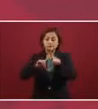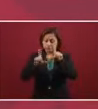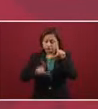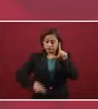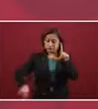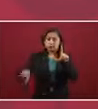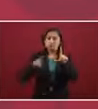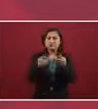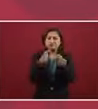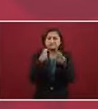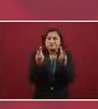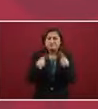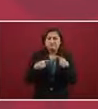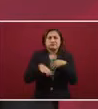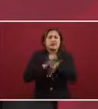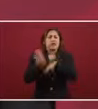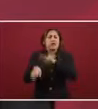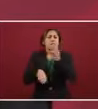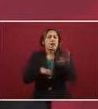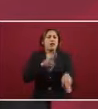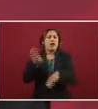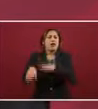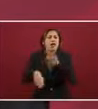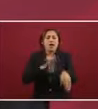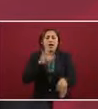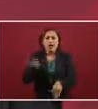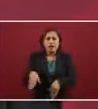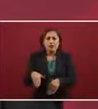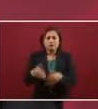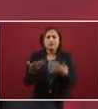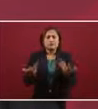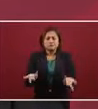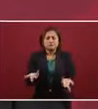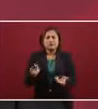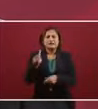y hay razias y